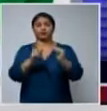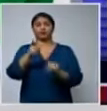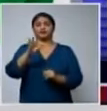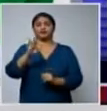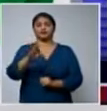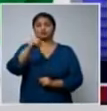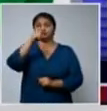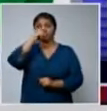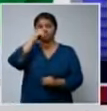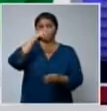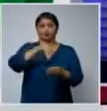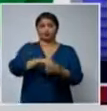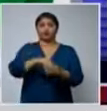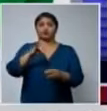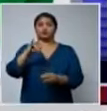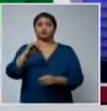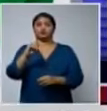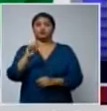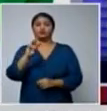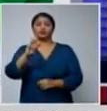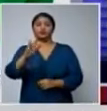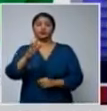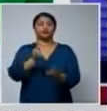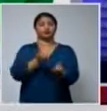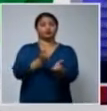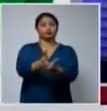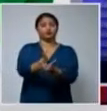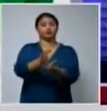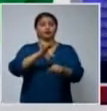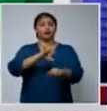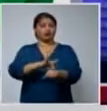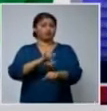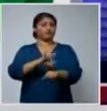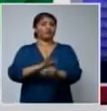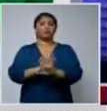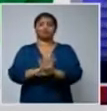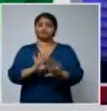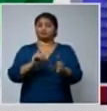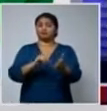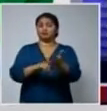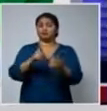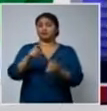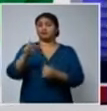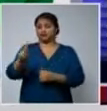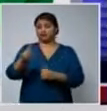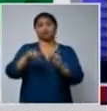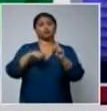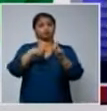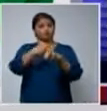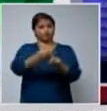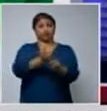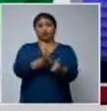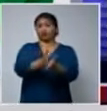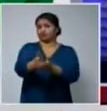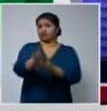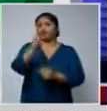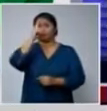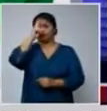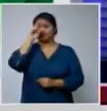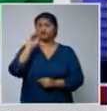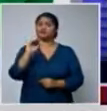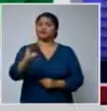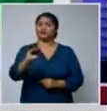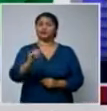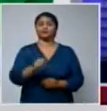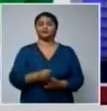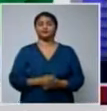se encuentran confirmados con PCR positivo, ingresados en el día de ayer.